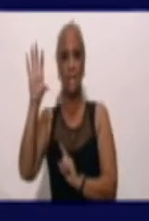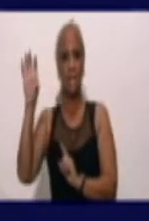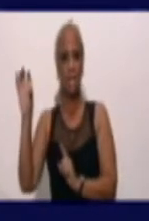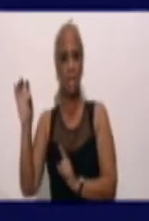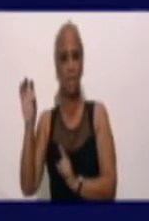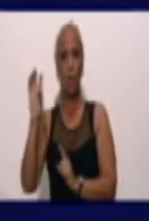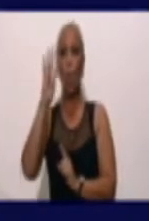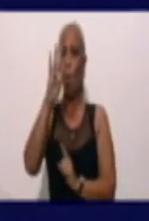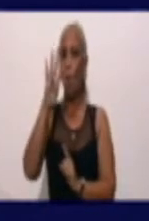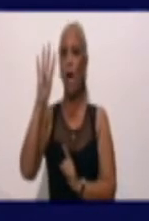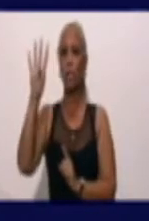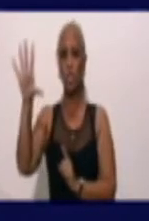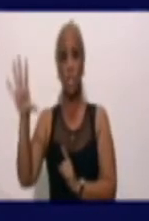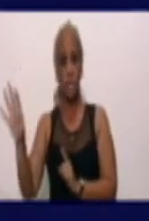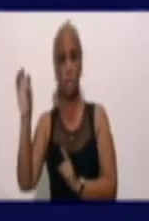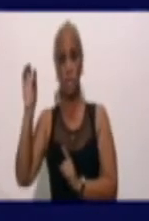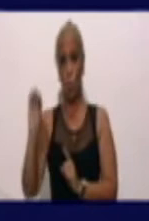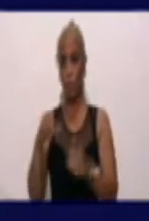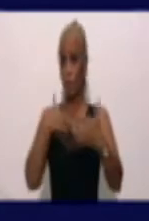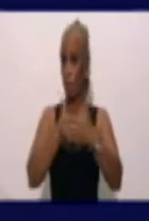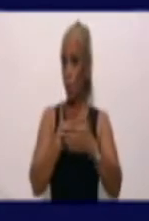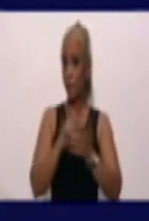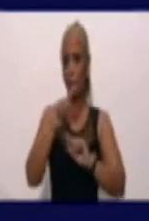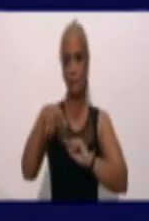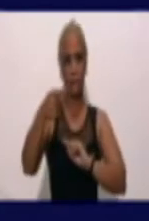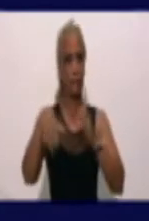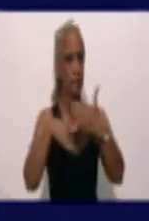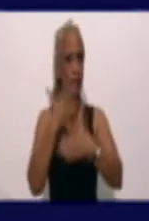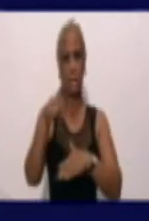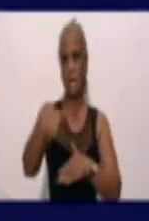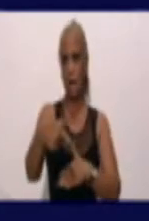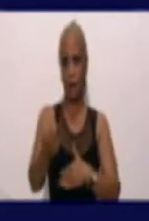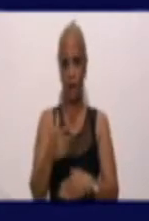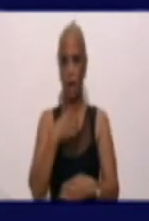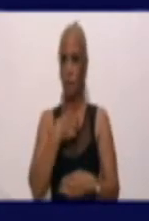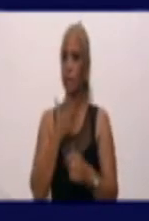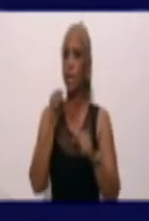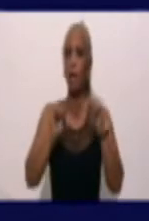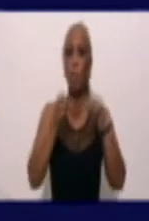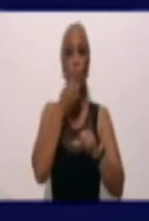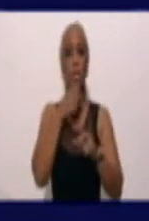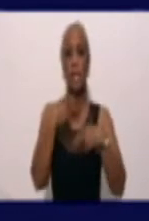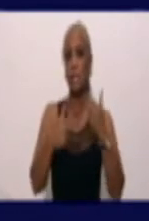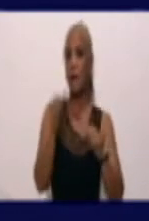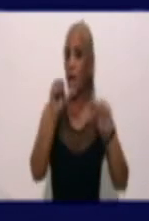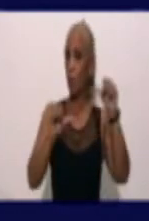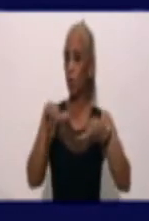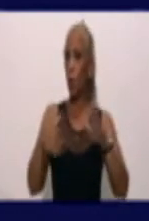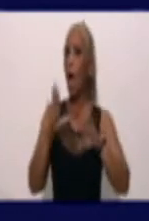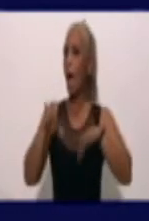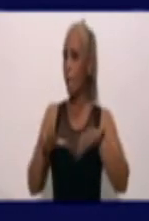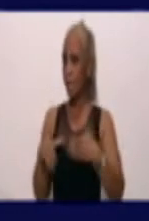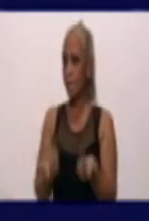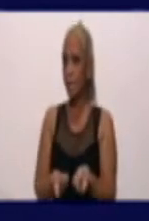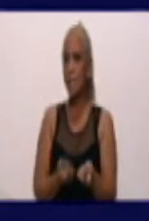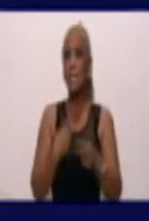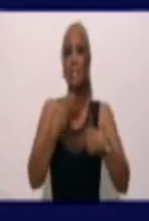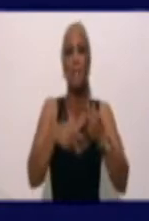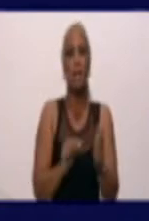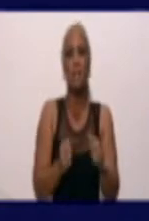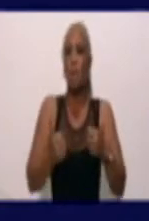para 450 muestras diarias, es la capacidad que tiene nuestro laboratorio. Es decir, que a veces se hace un